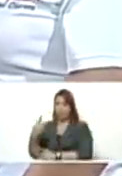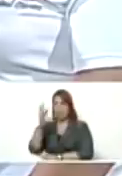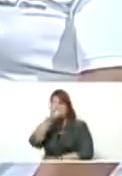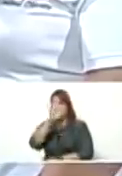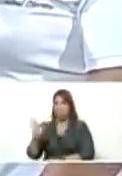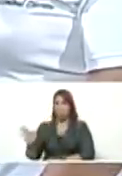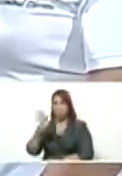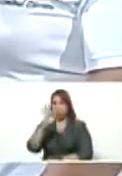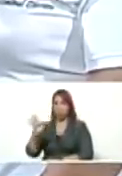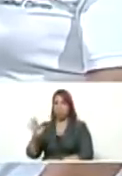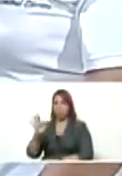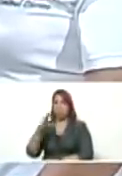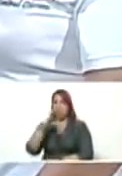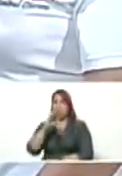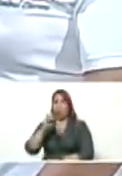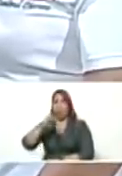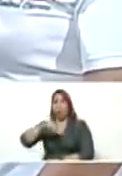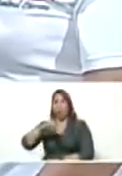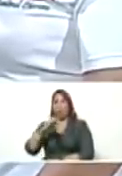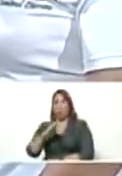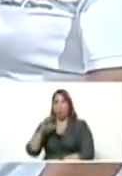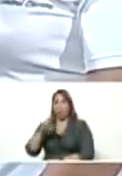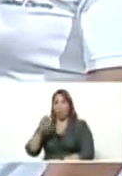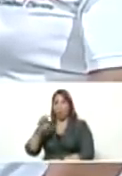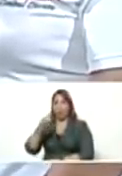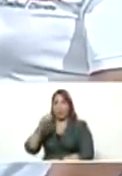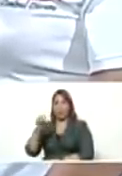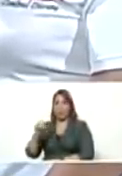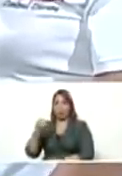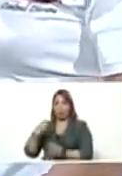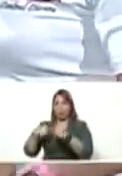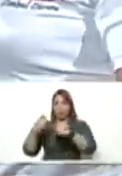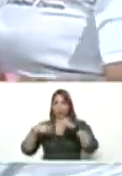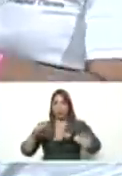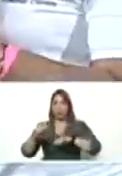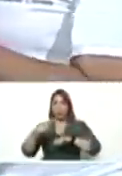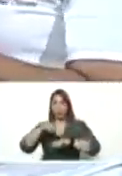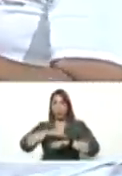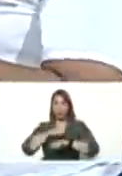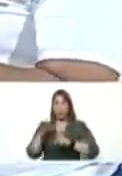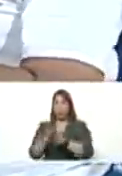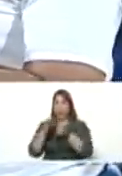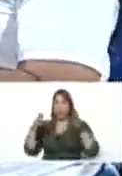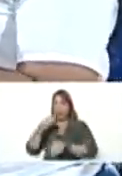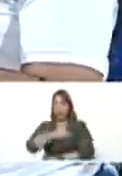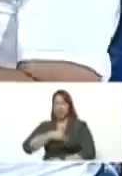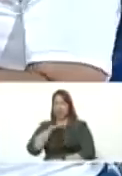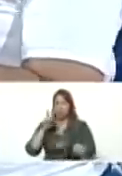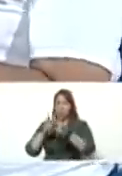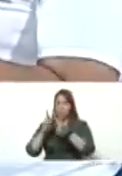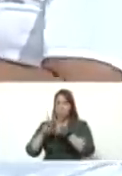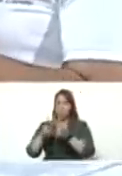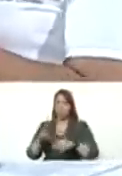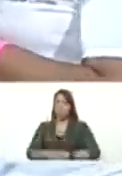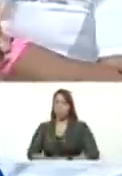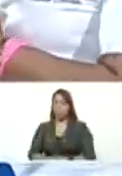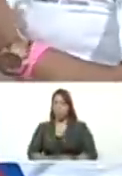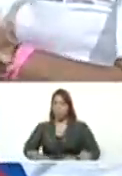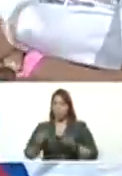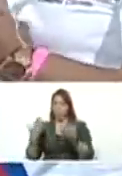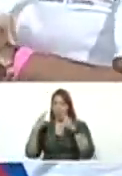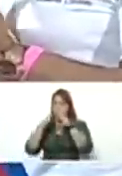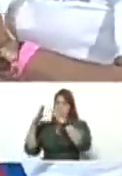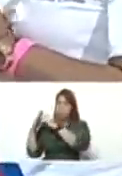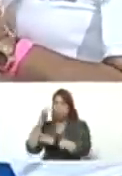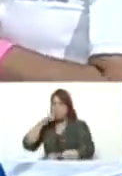173% de concreto y despacho a nuestra gran misión Vivienda Venezuela para darle gas casa al